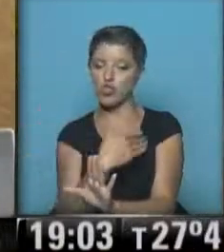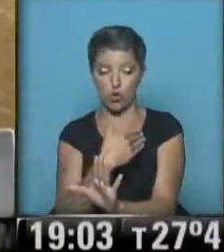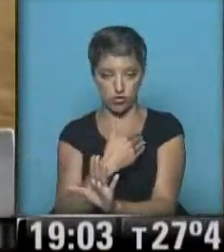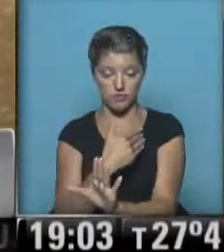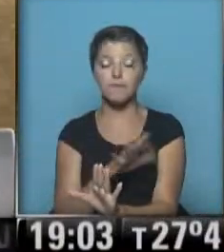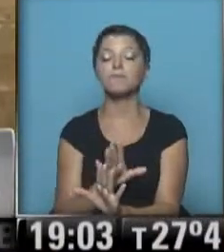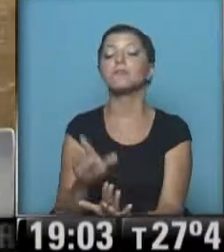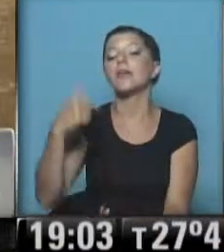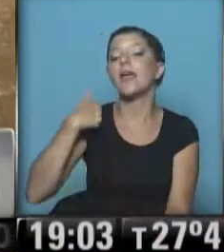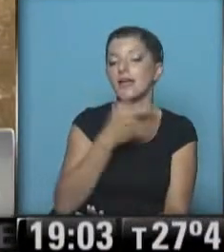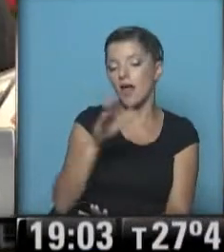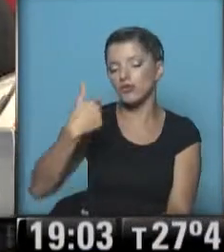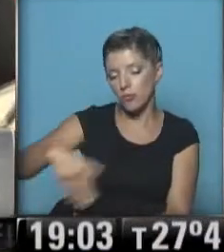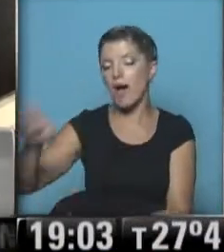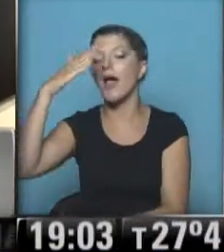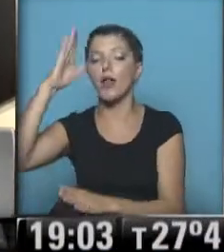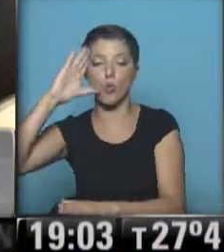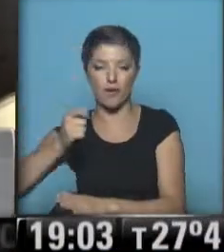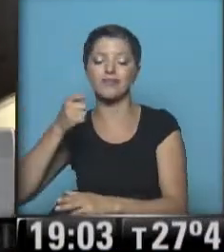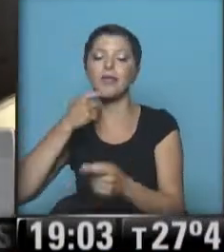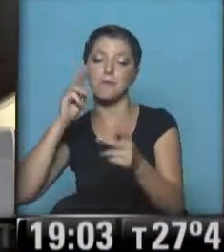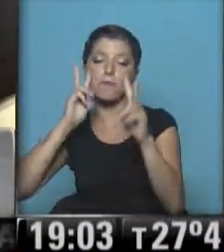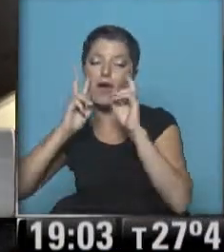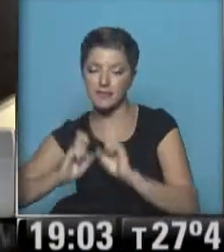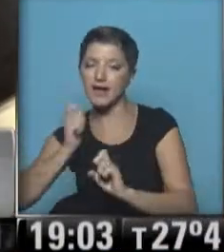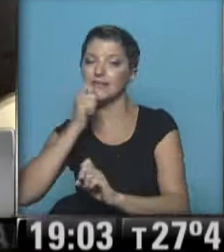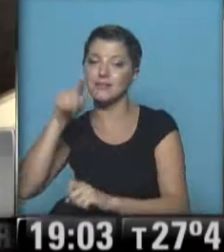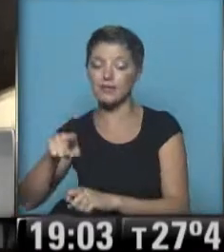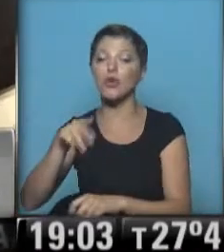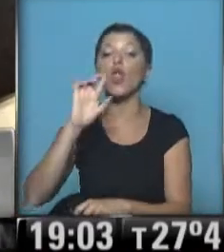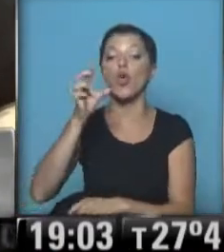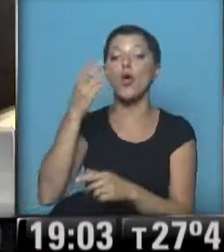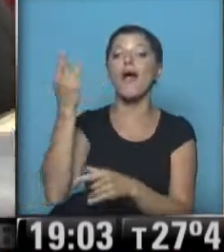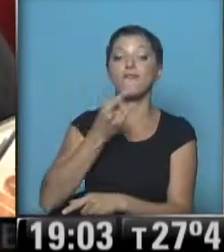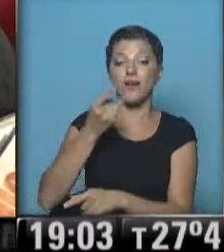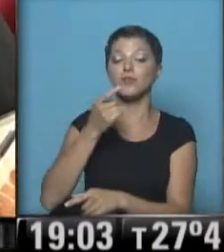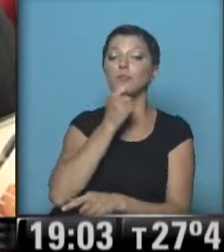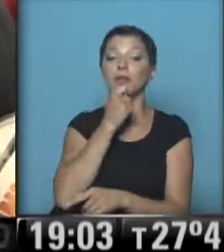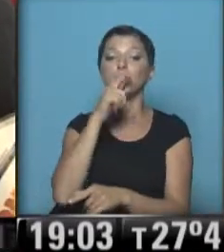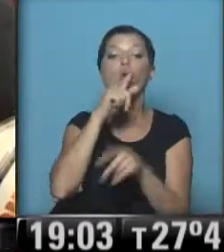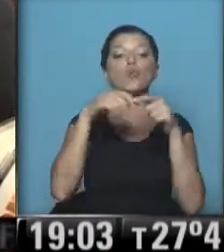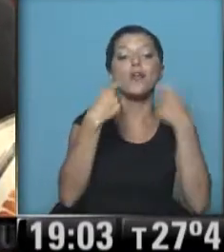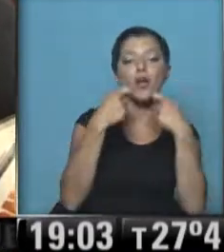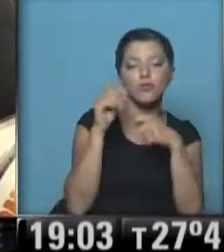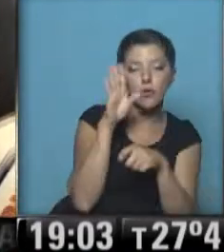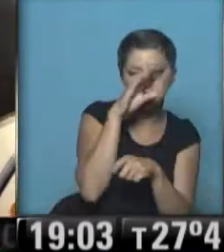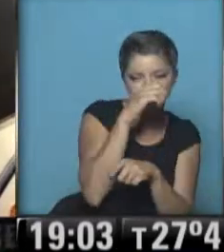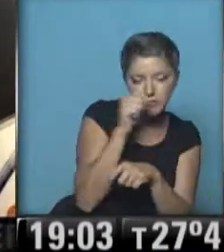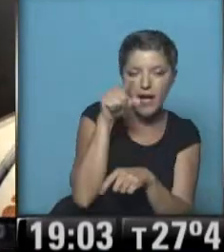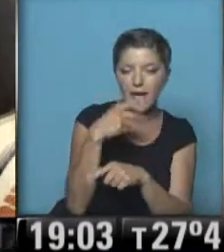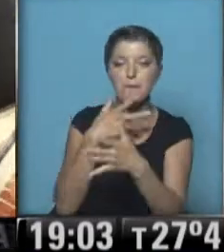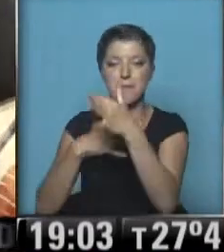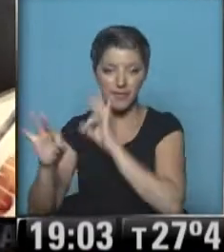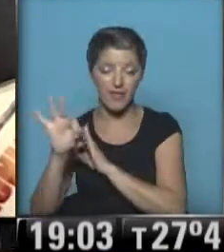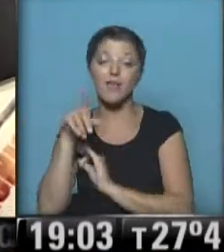general, se investigará el juez si tiene que ver con los dólares falsos que habitualmente se venden en las cuevas financieras. Así que una